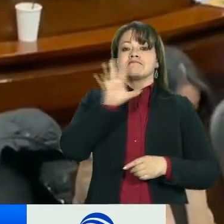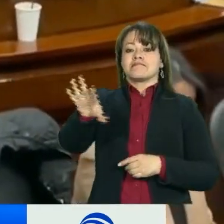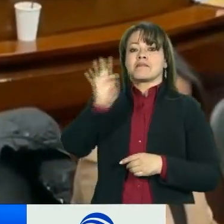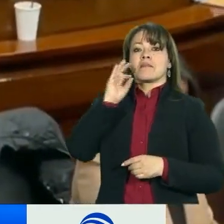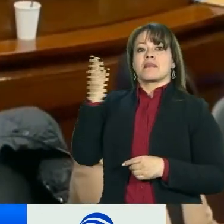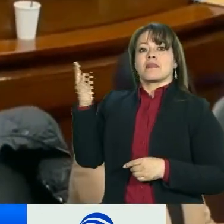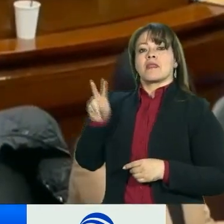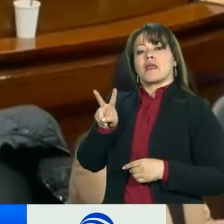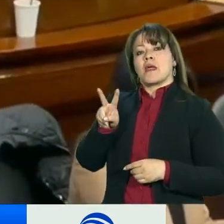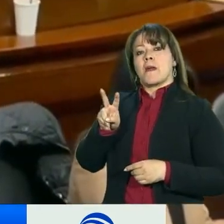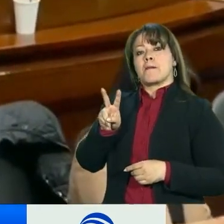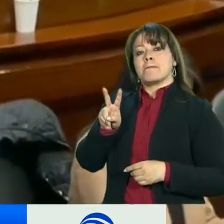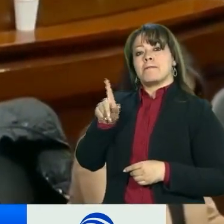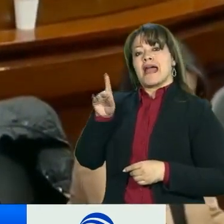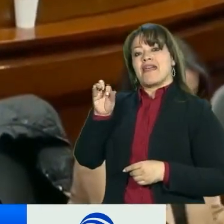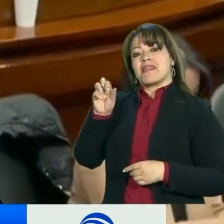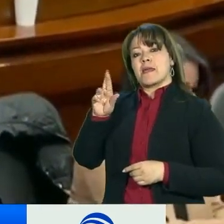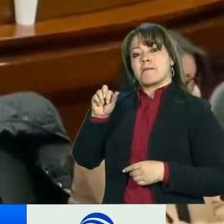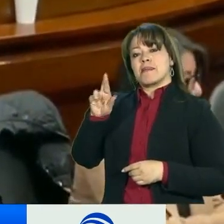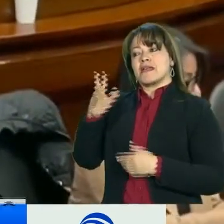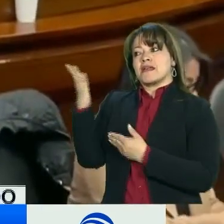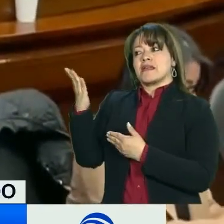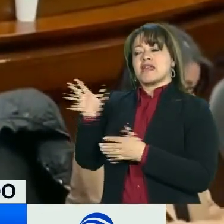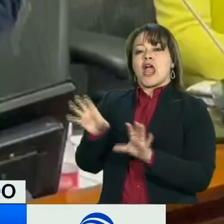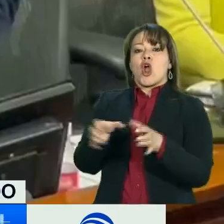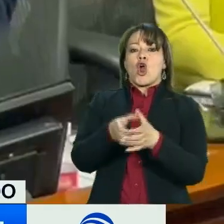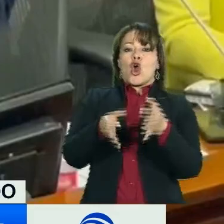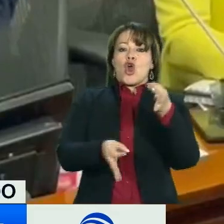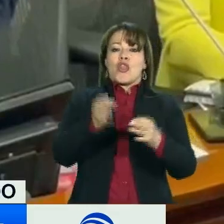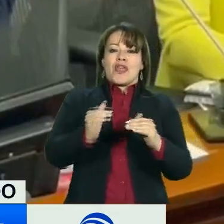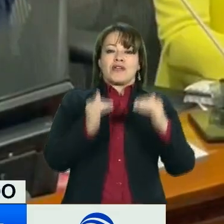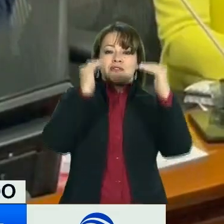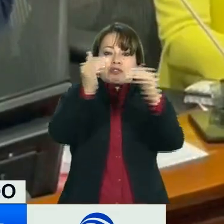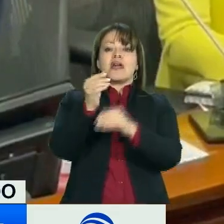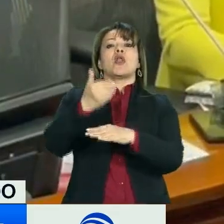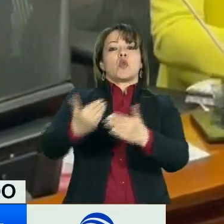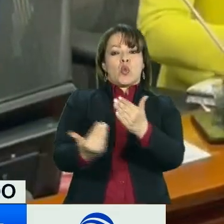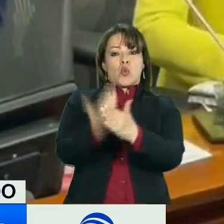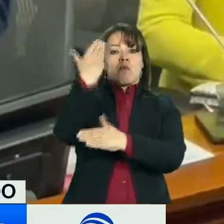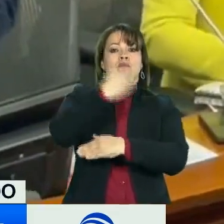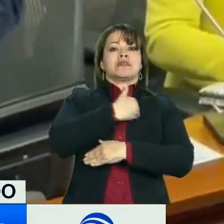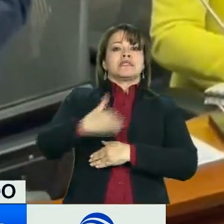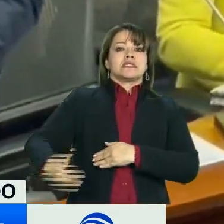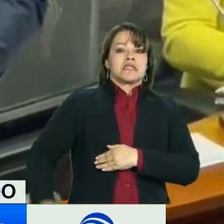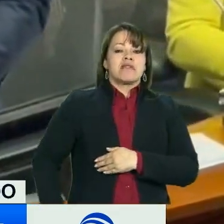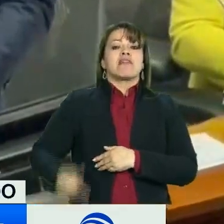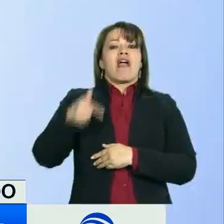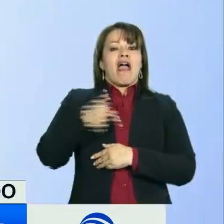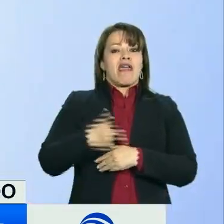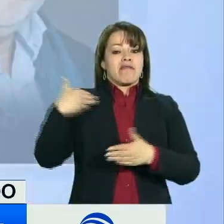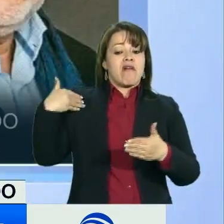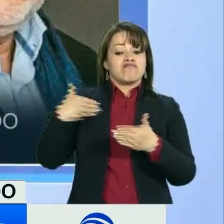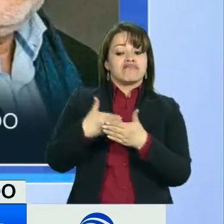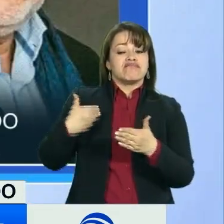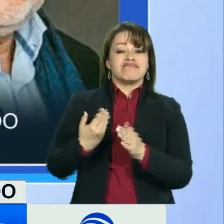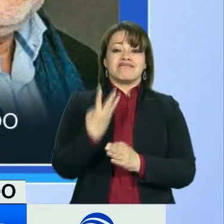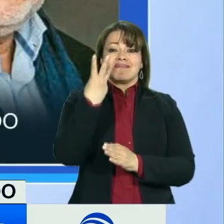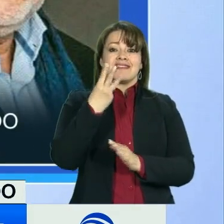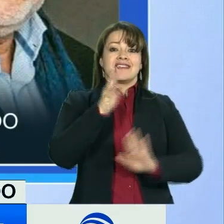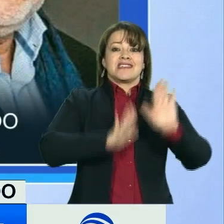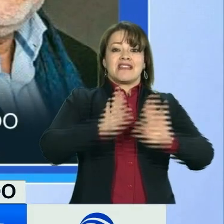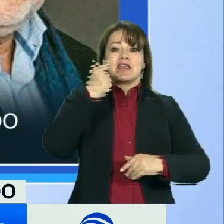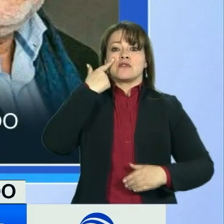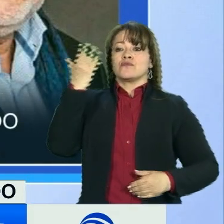Fernández es el nuevo magistrado de la Corte Constitucional. Durante la jornada se escucharon las propuestas de los tres candidatos